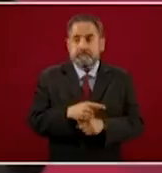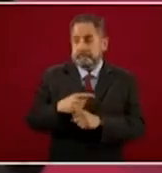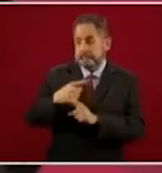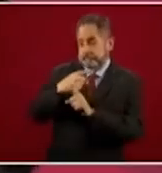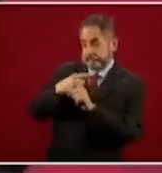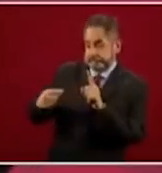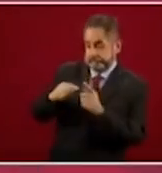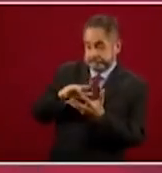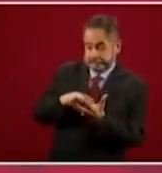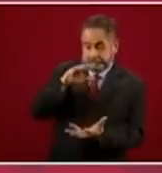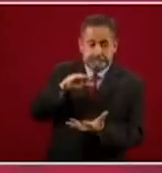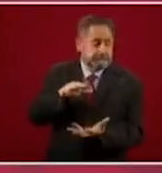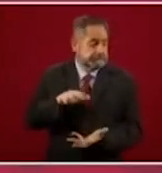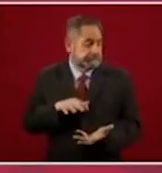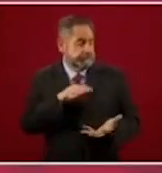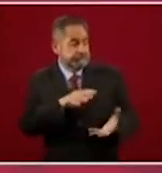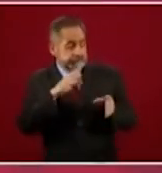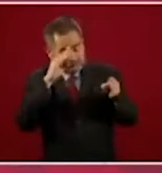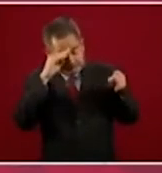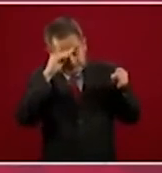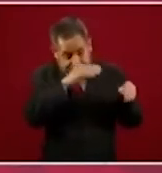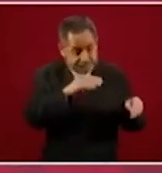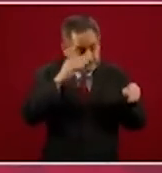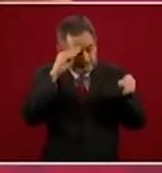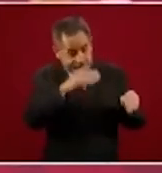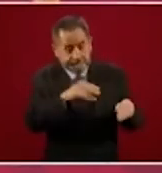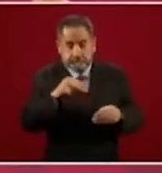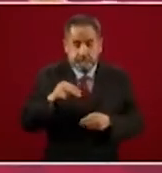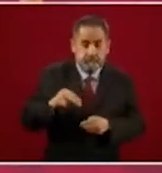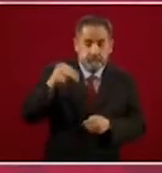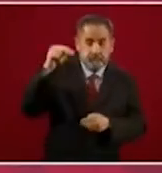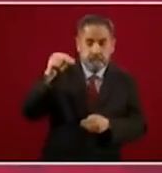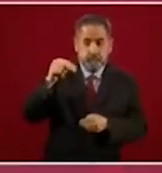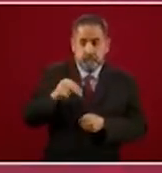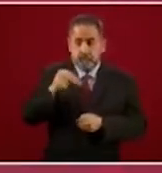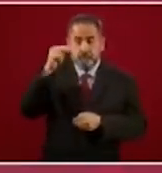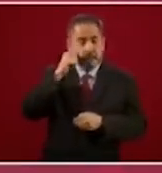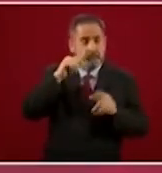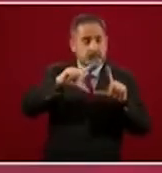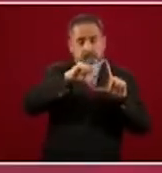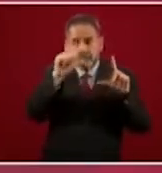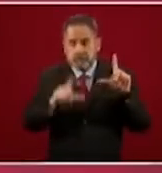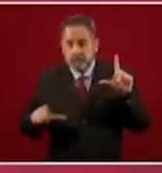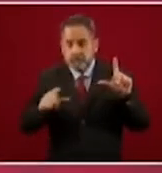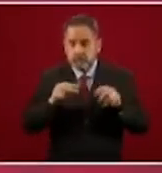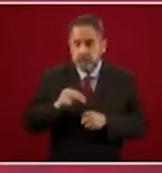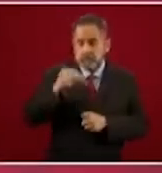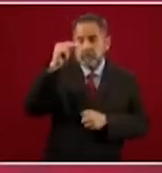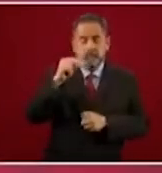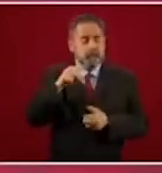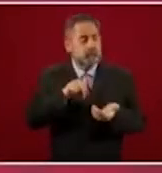de pemex se destino al norte y aguas profundas cuando